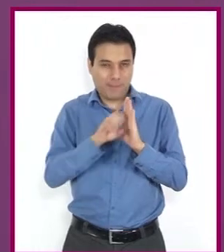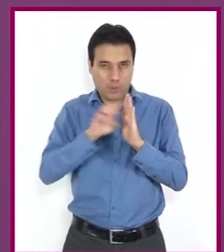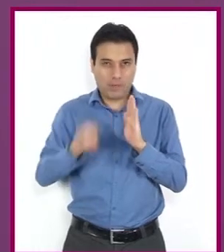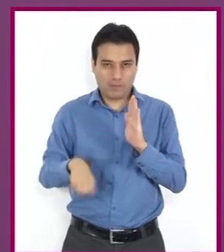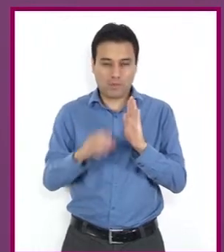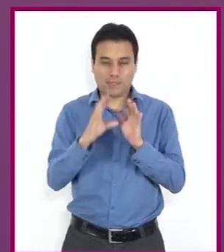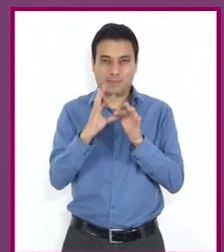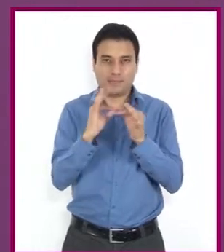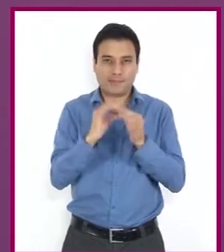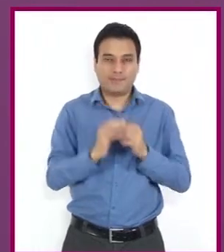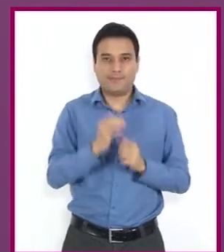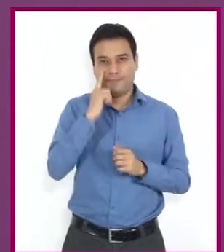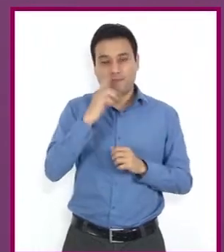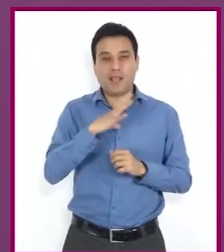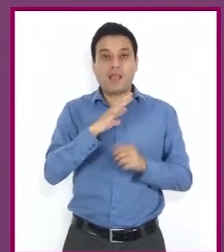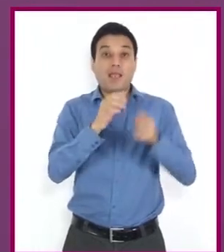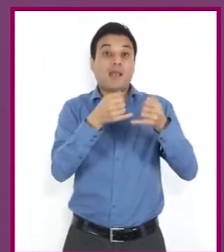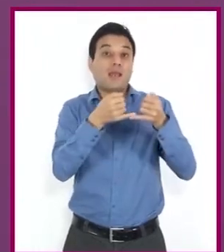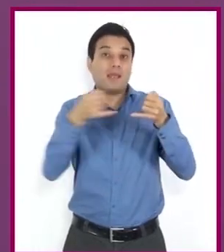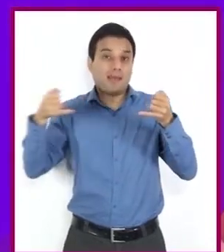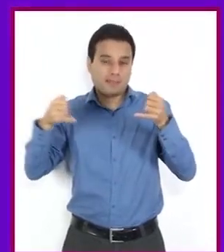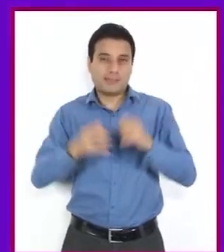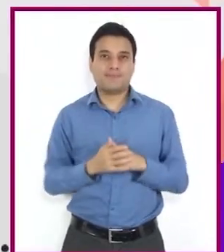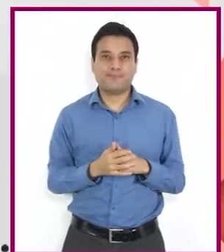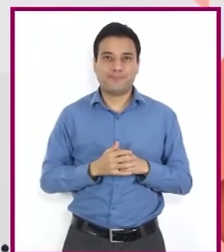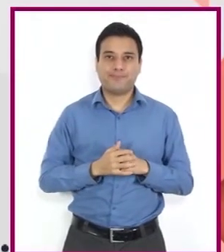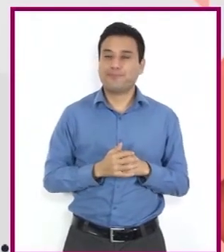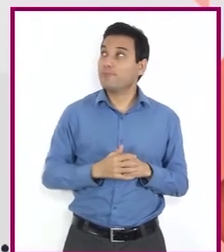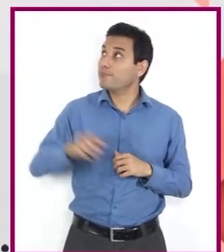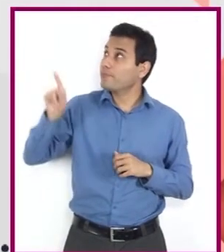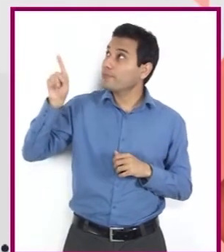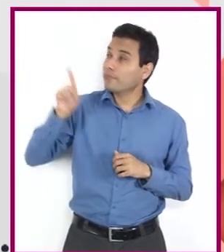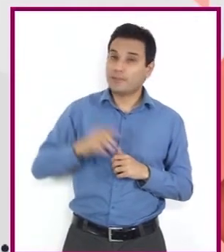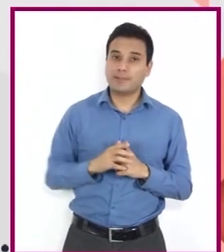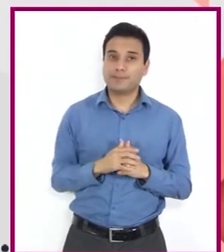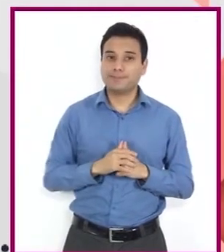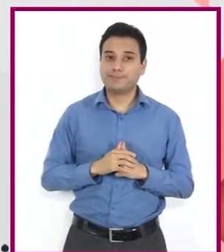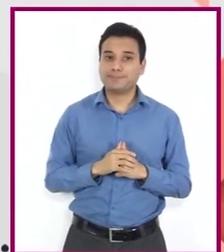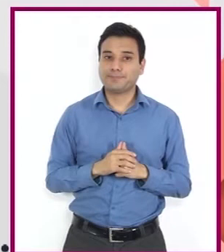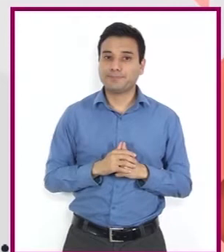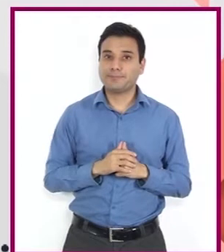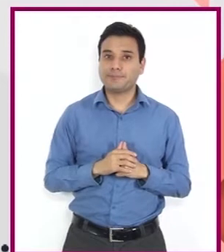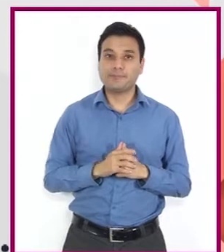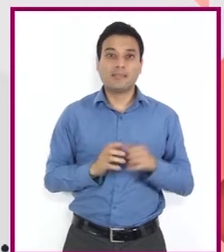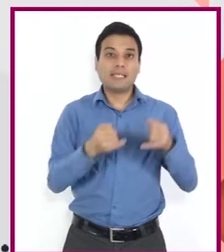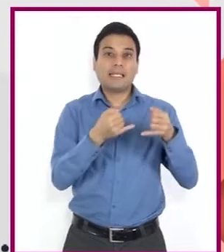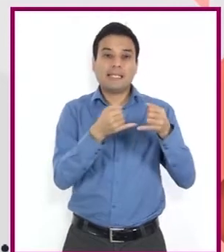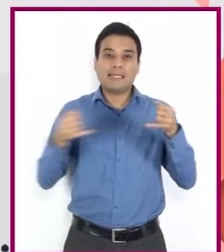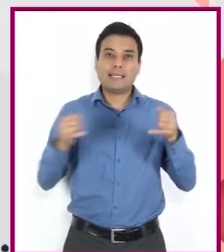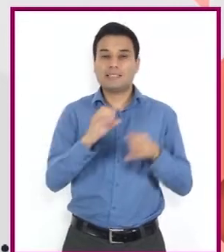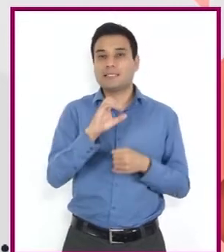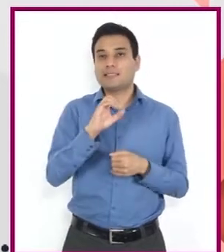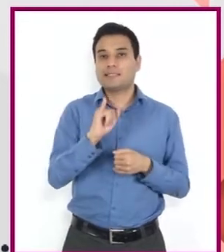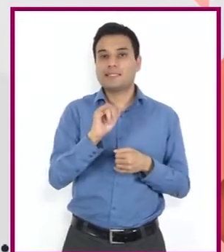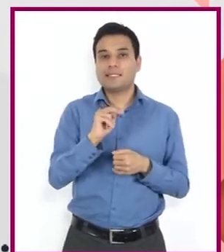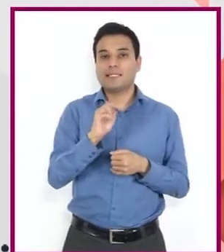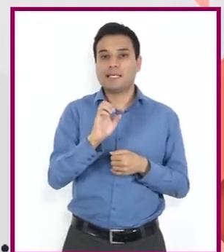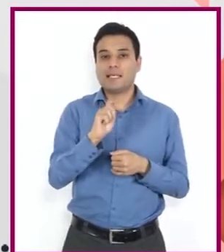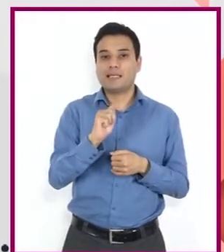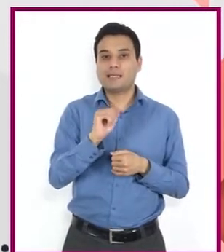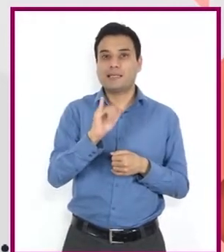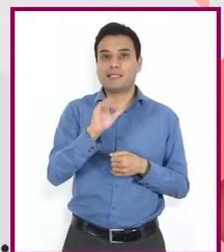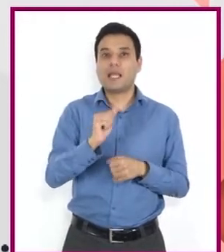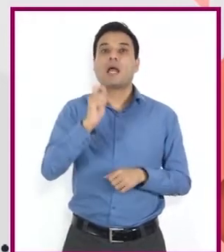historias, como las líneas cinéticas o de movimiento. Estas son líneas que salen del cuerpo del